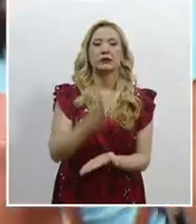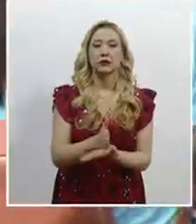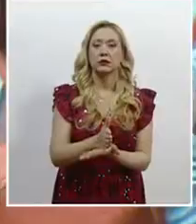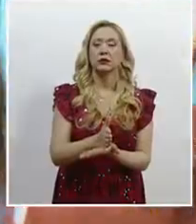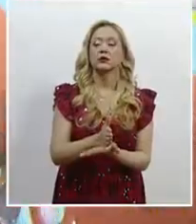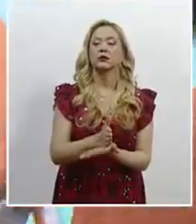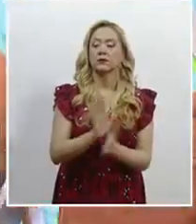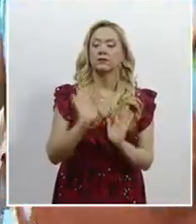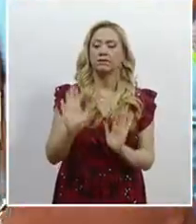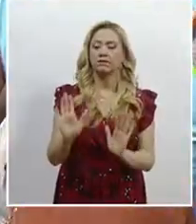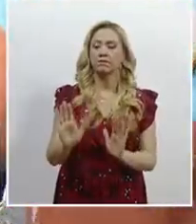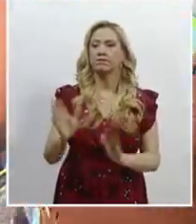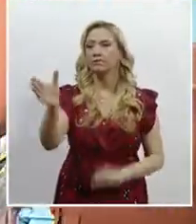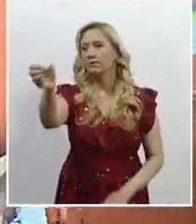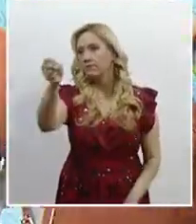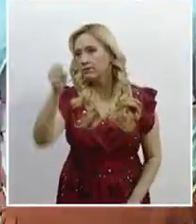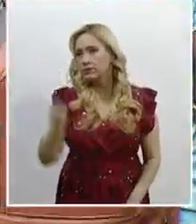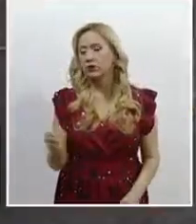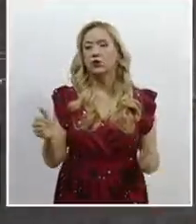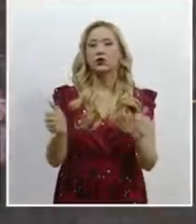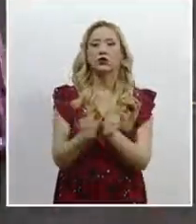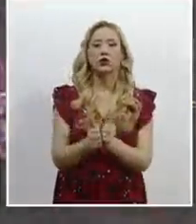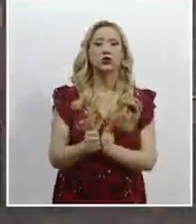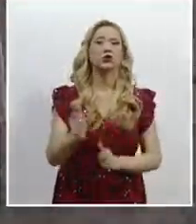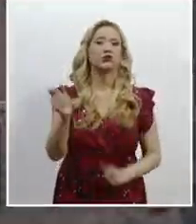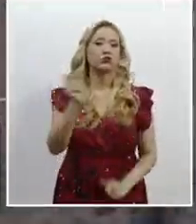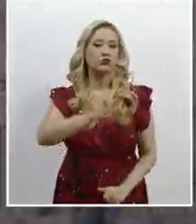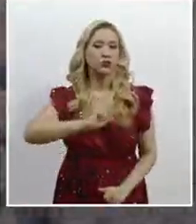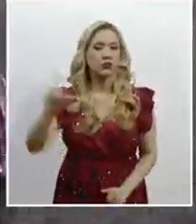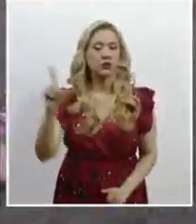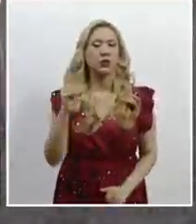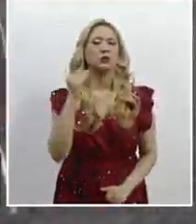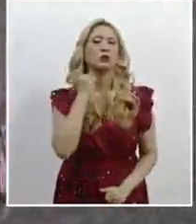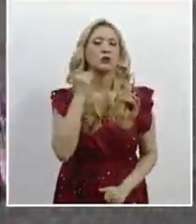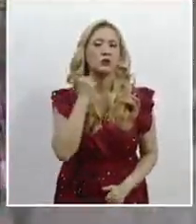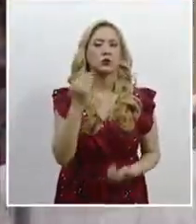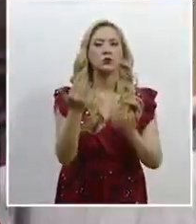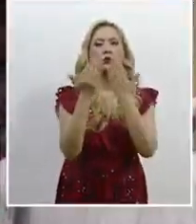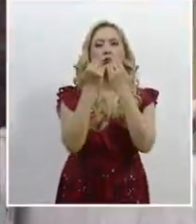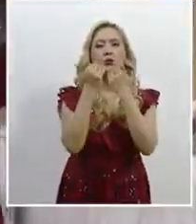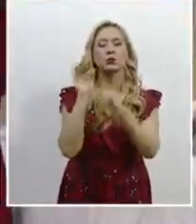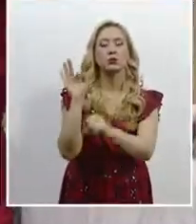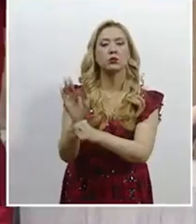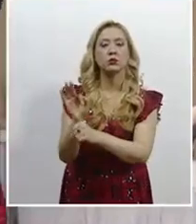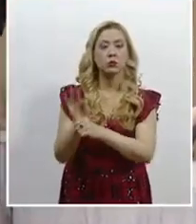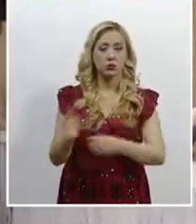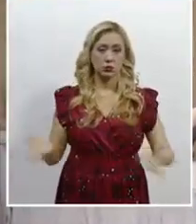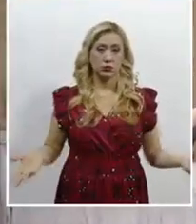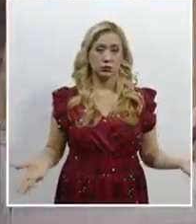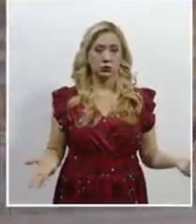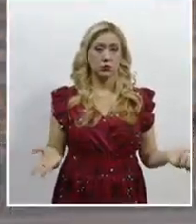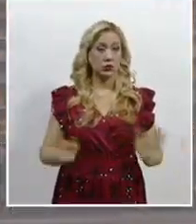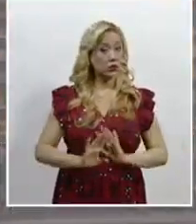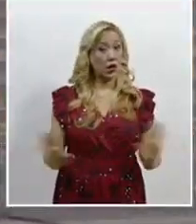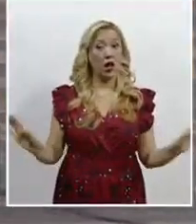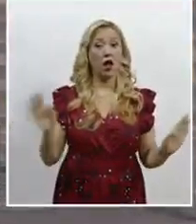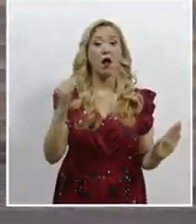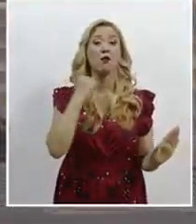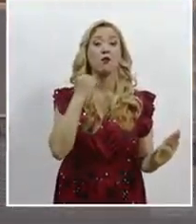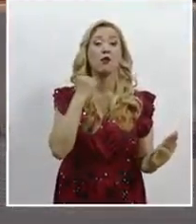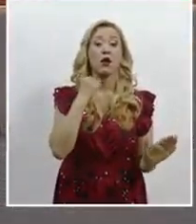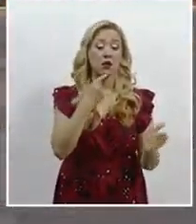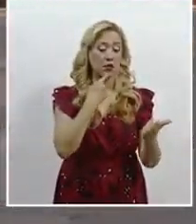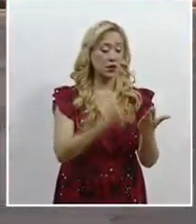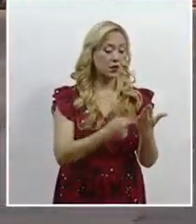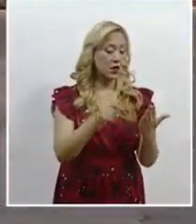defensa jurídica, por no haber contado con la asesoría de un profesional del derecho. Ello porque no basta la autorización de un abogado en términos del